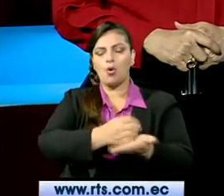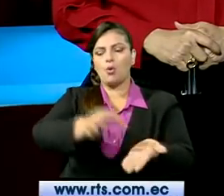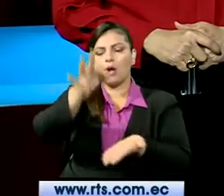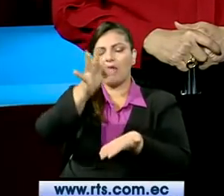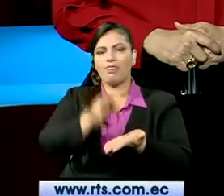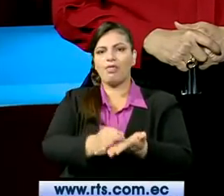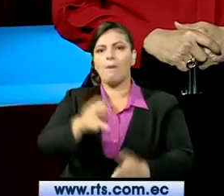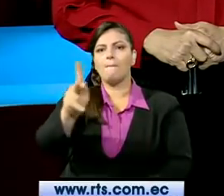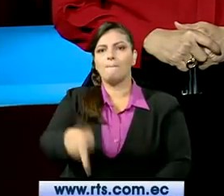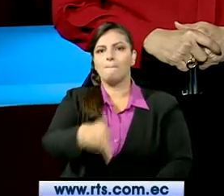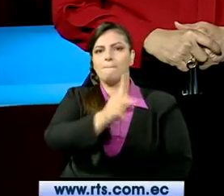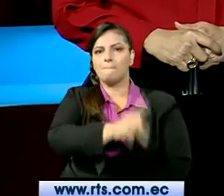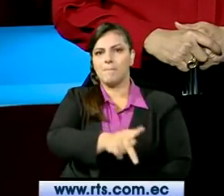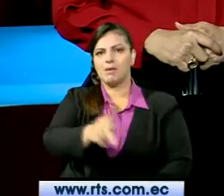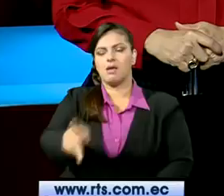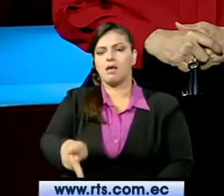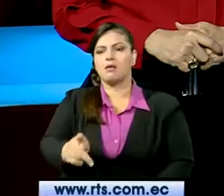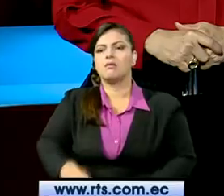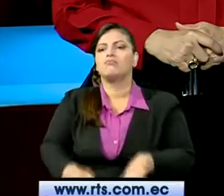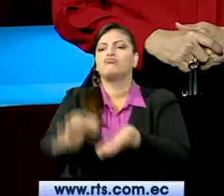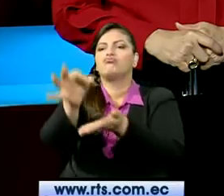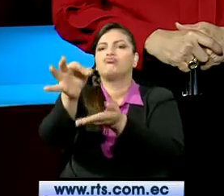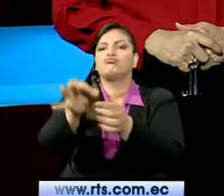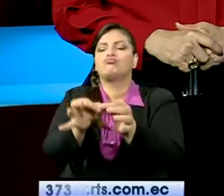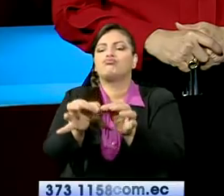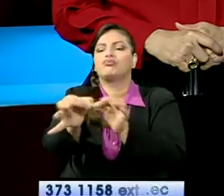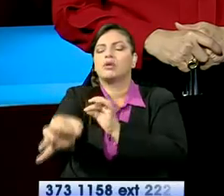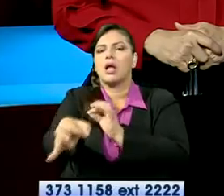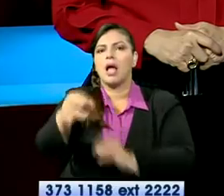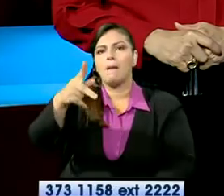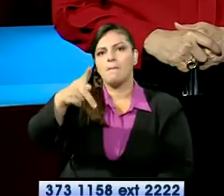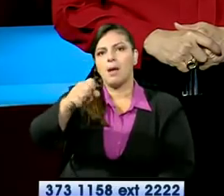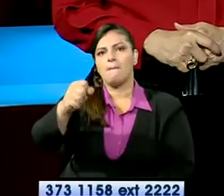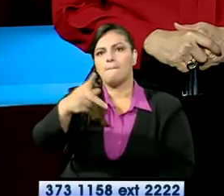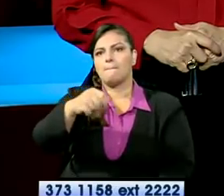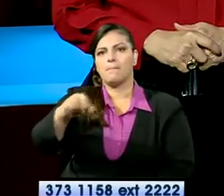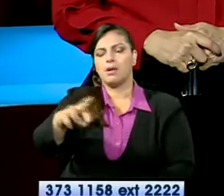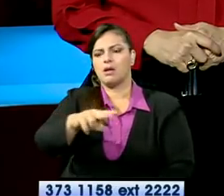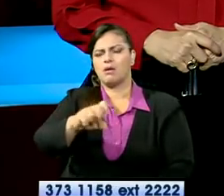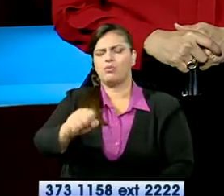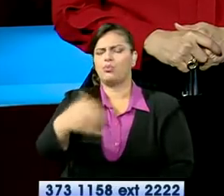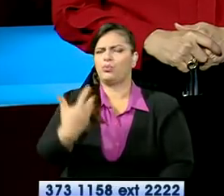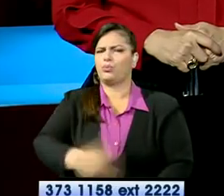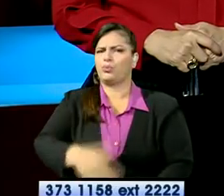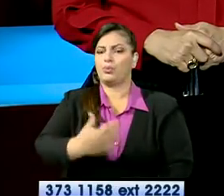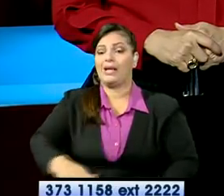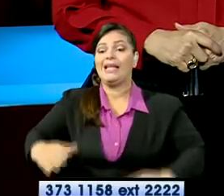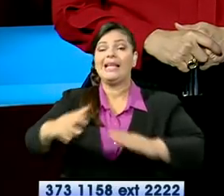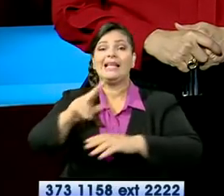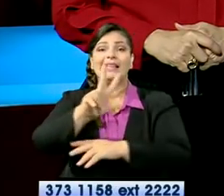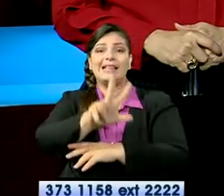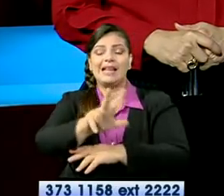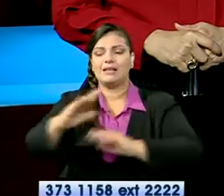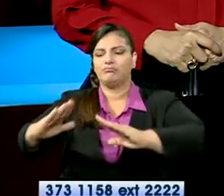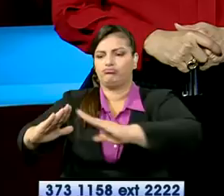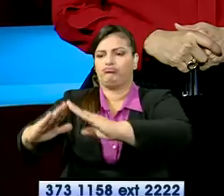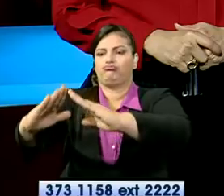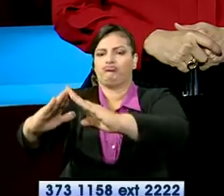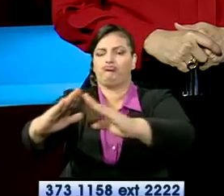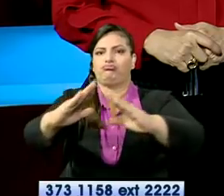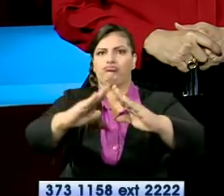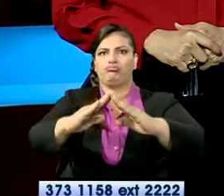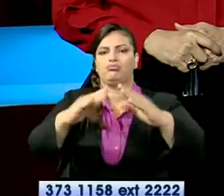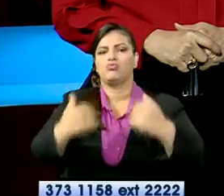perteneciente al cantón Piñas, tres viviendas fueron afectadas por deslizamientos de lodo y tierra. Paredes de un establecimiento